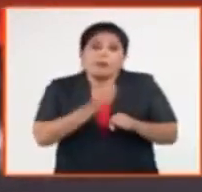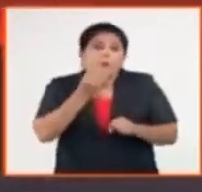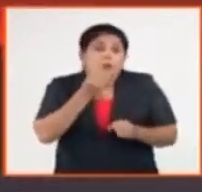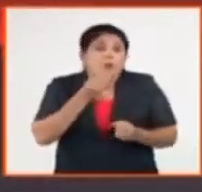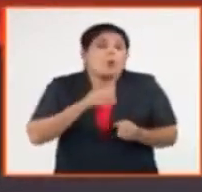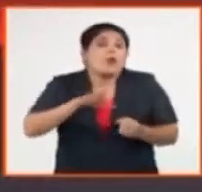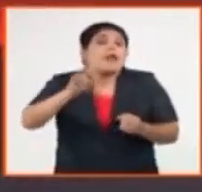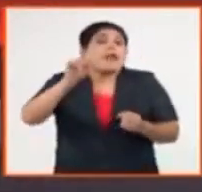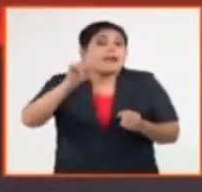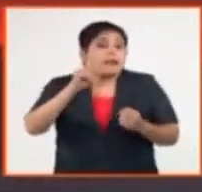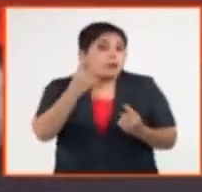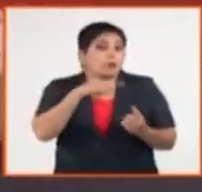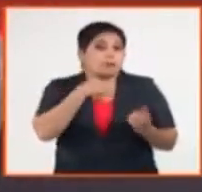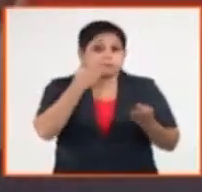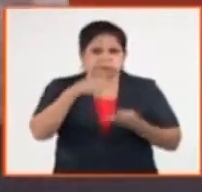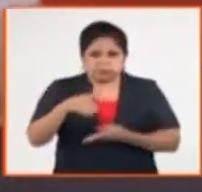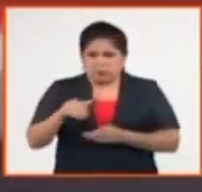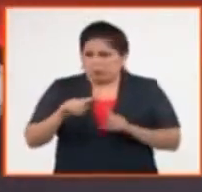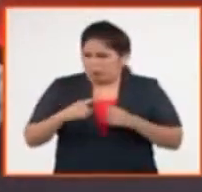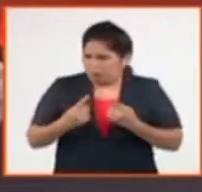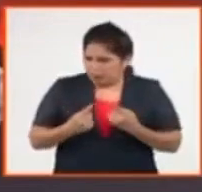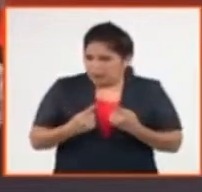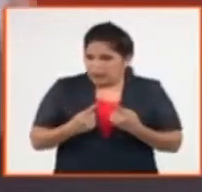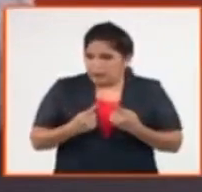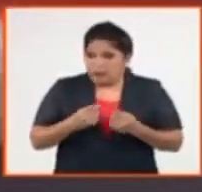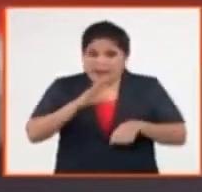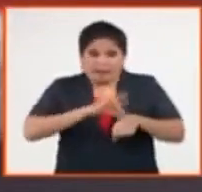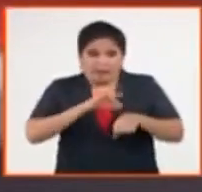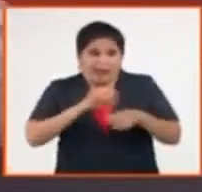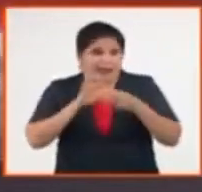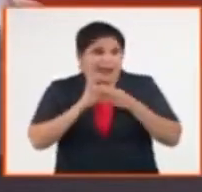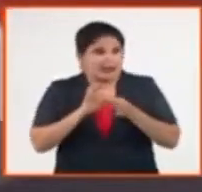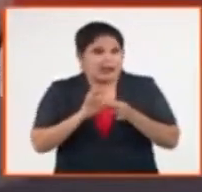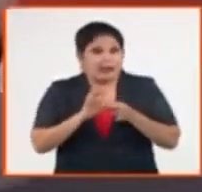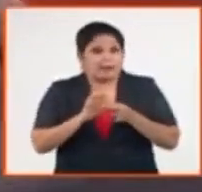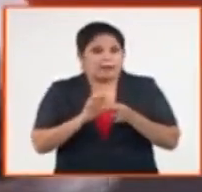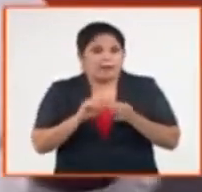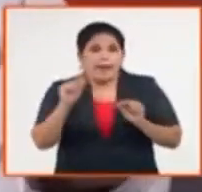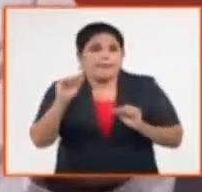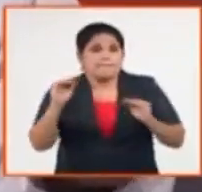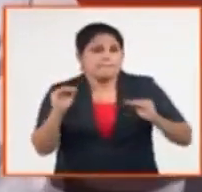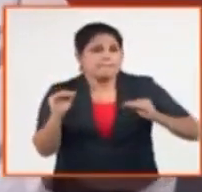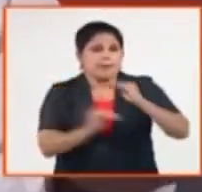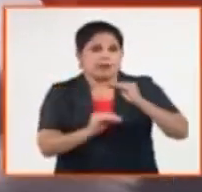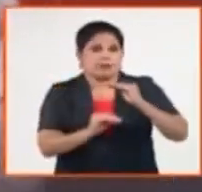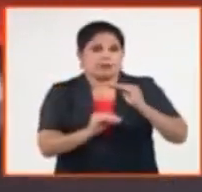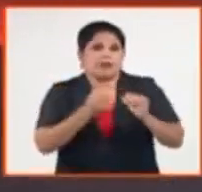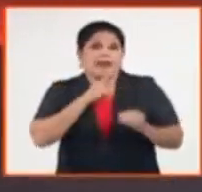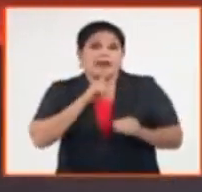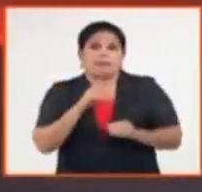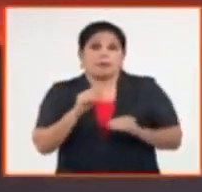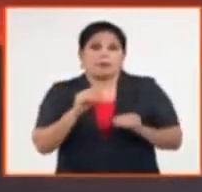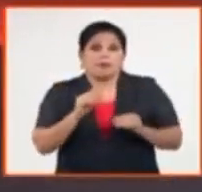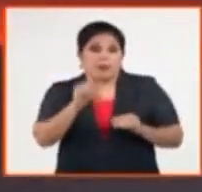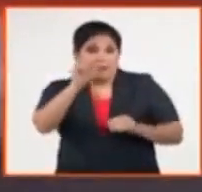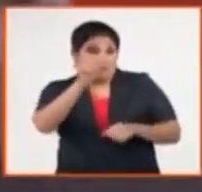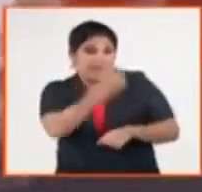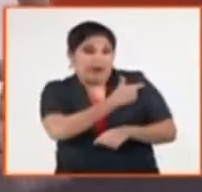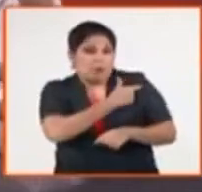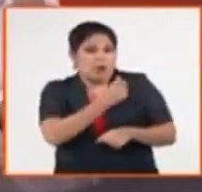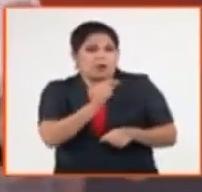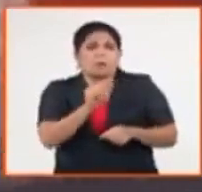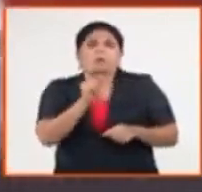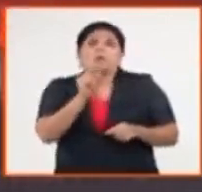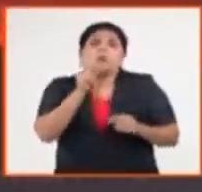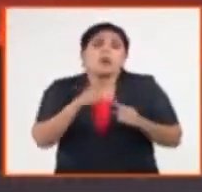probabilidad de tener enfermedad severa es 10 veces menor que si no estuviera vacunado. Quiere decir que, bueno, hay una